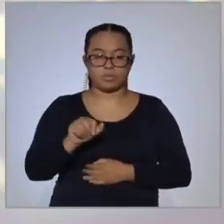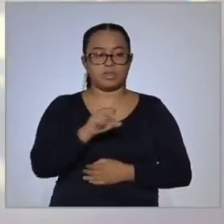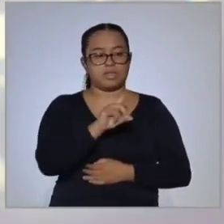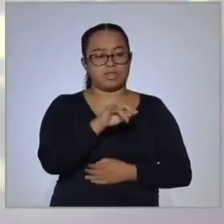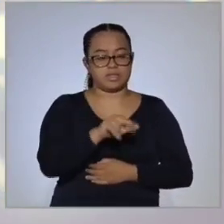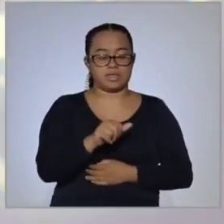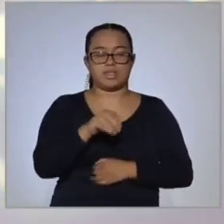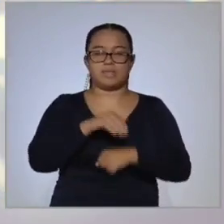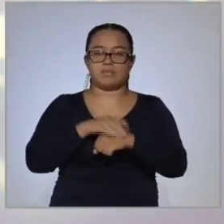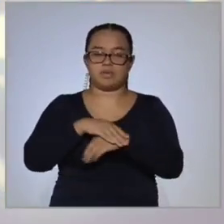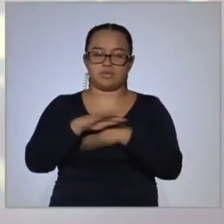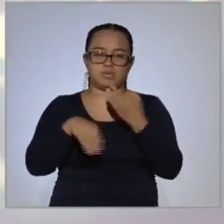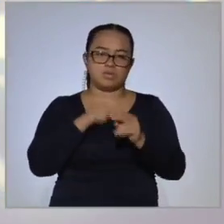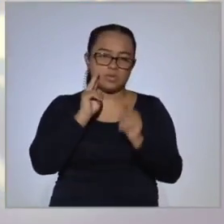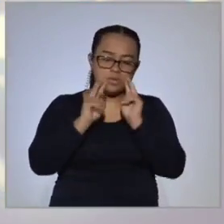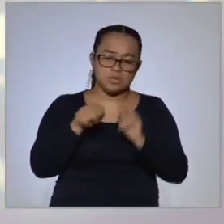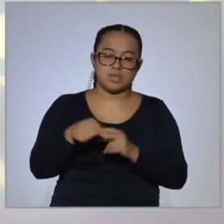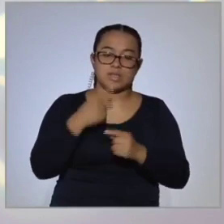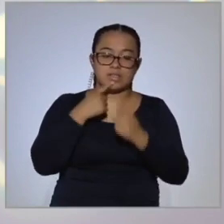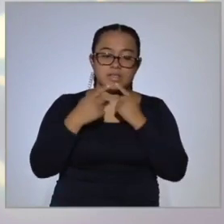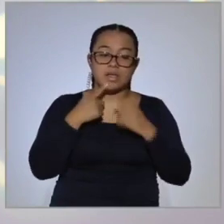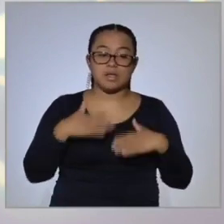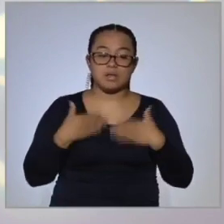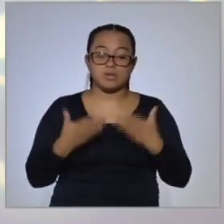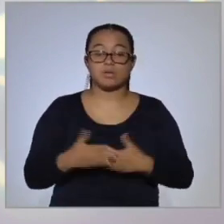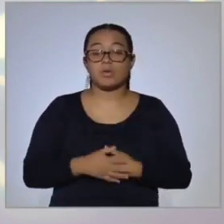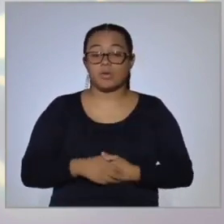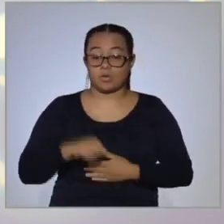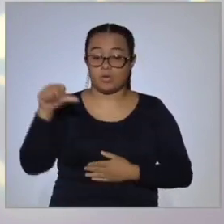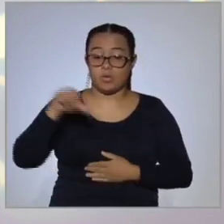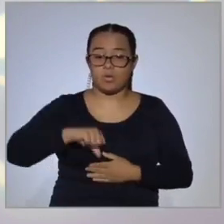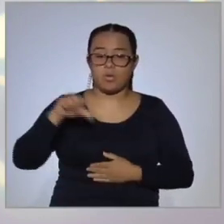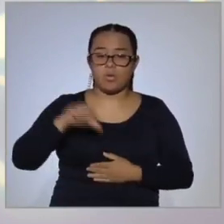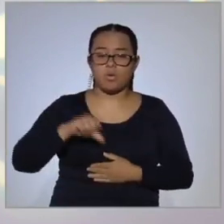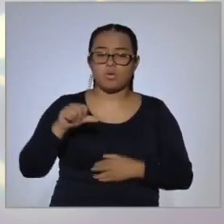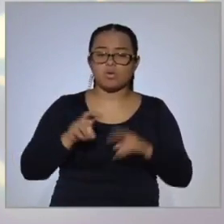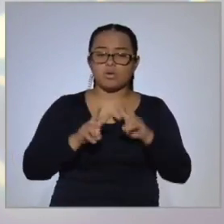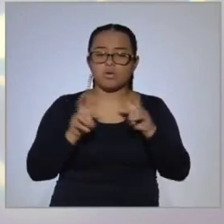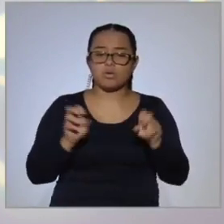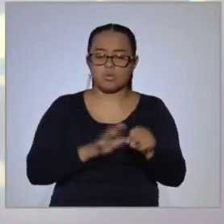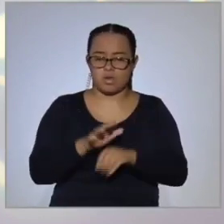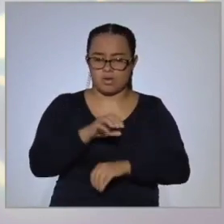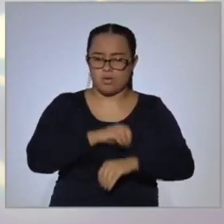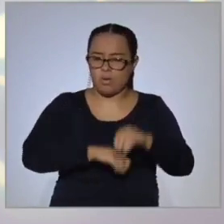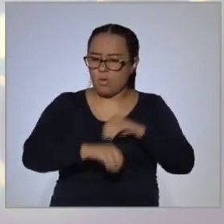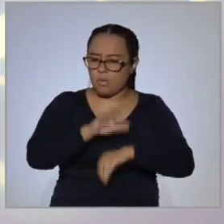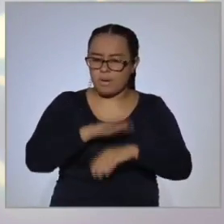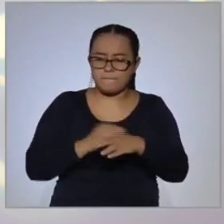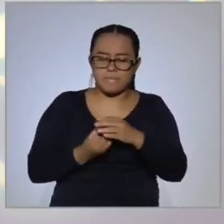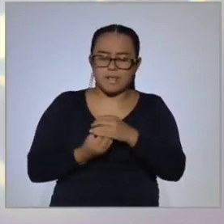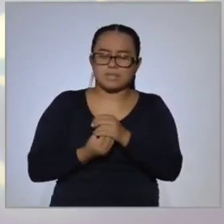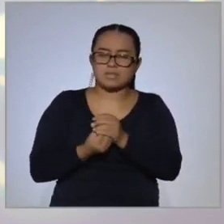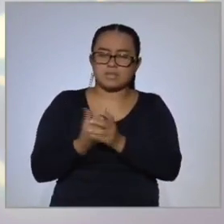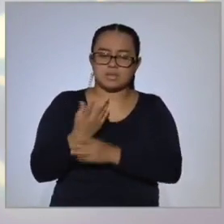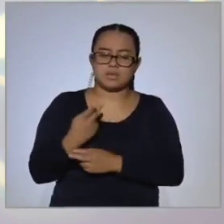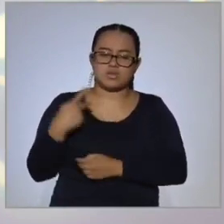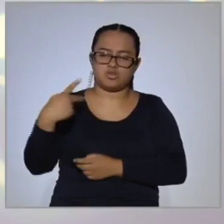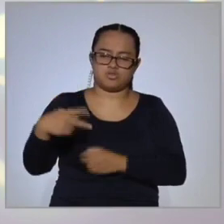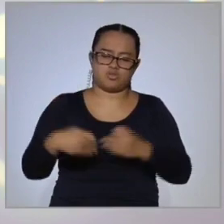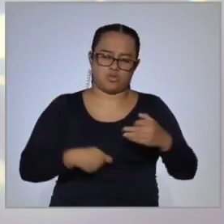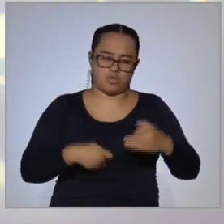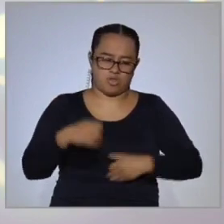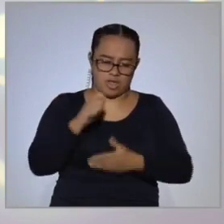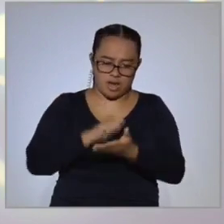amigos y amigas que nos siguen aquí en Diálogos en Confianza. El día de hoy vamos a hablar de la obra más reciente de uno de nuestros